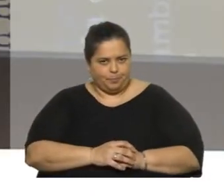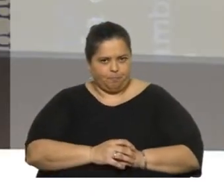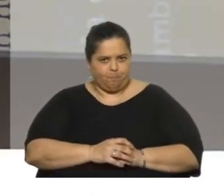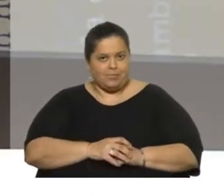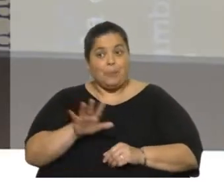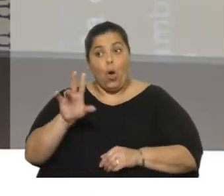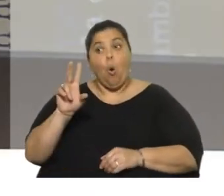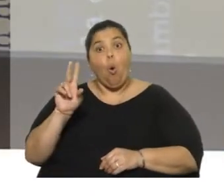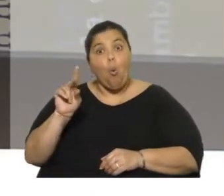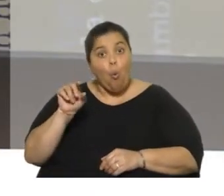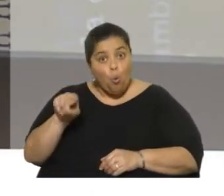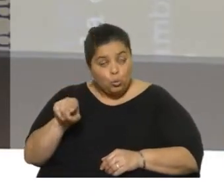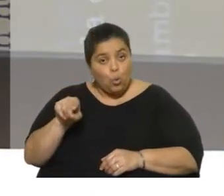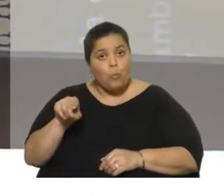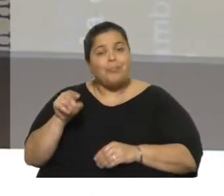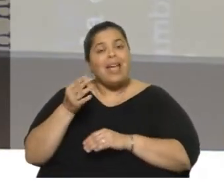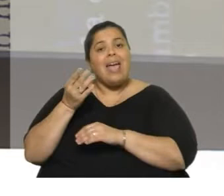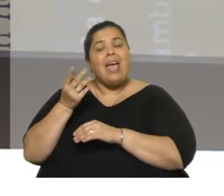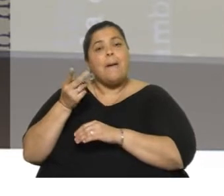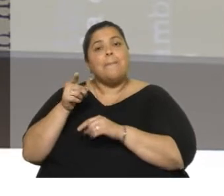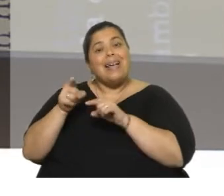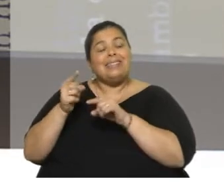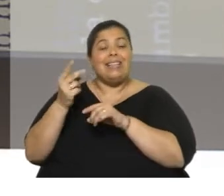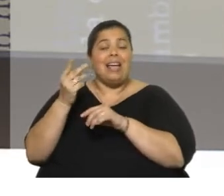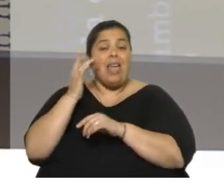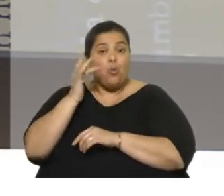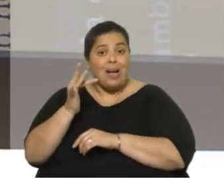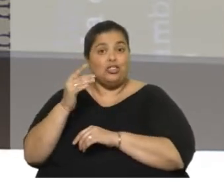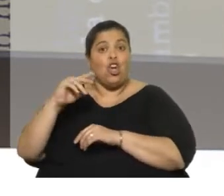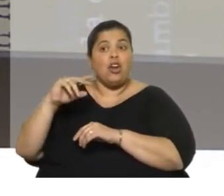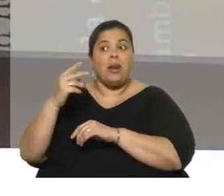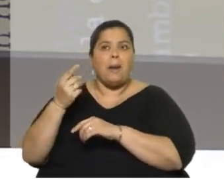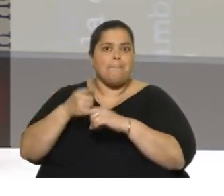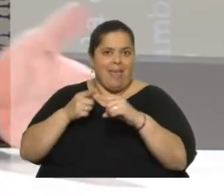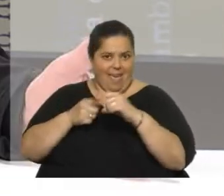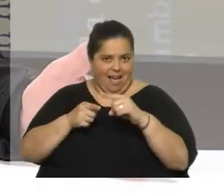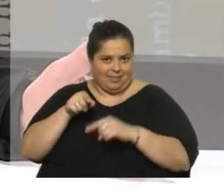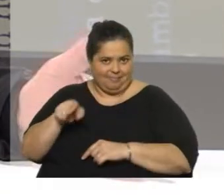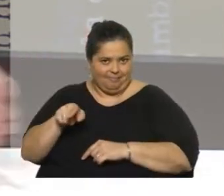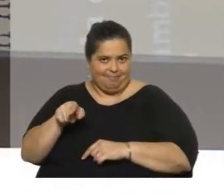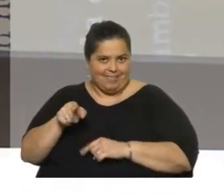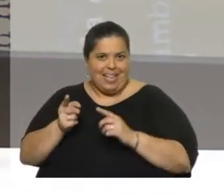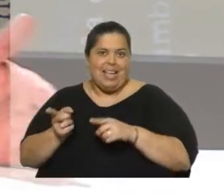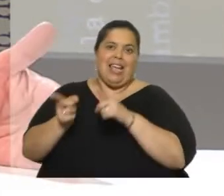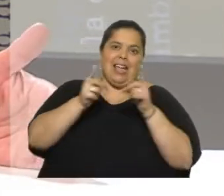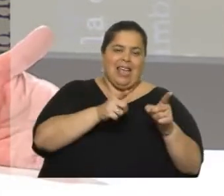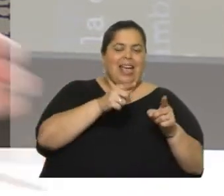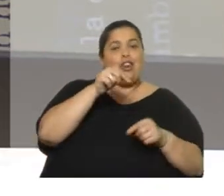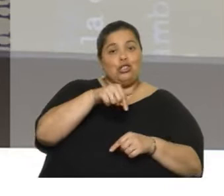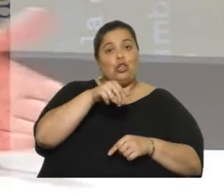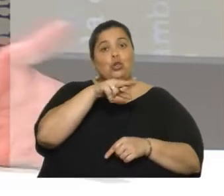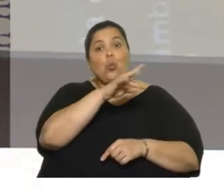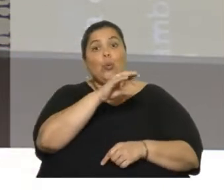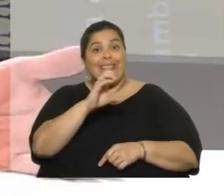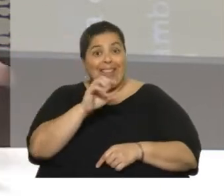la UTU es una educación terciaria, no universitaria o educación media. Nosotros somos, igual que la UDELAR, una educación